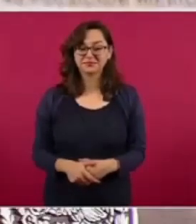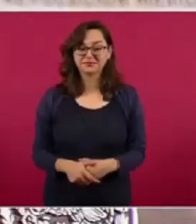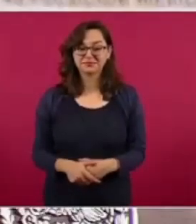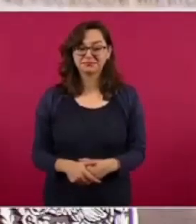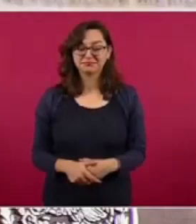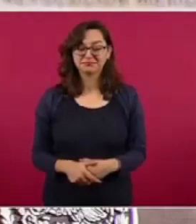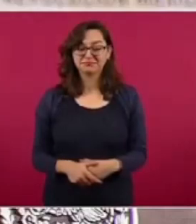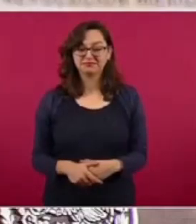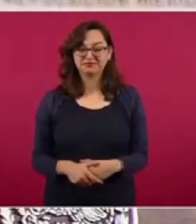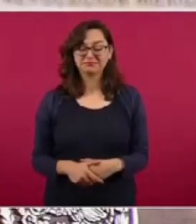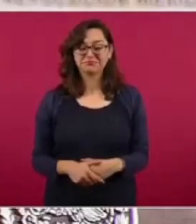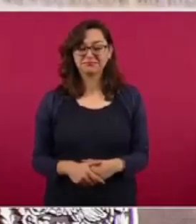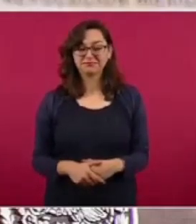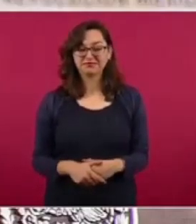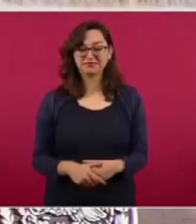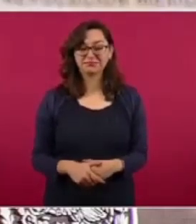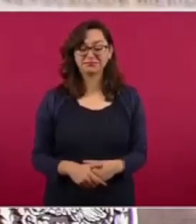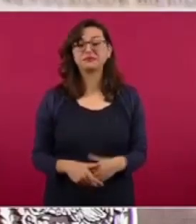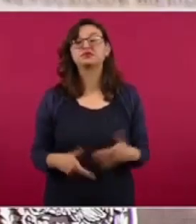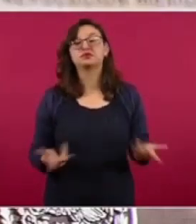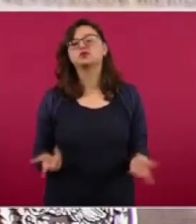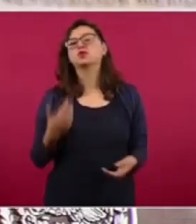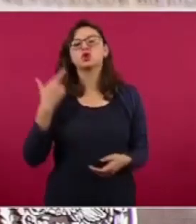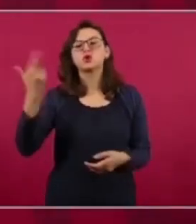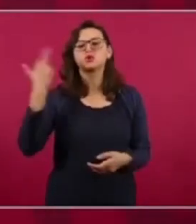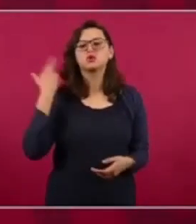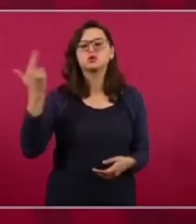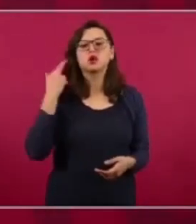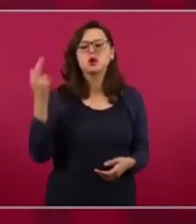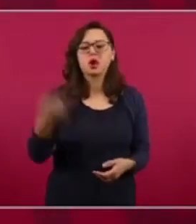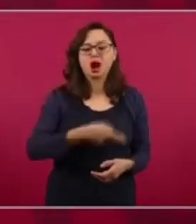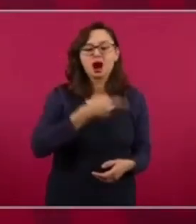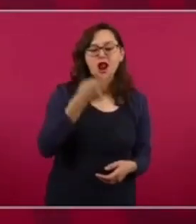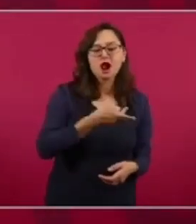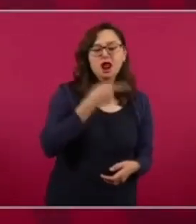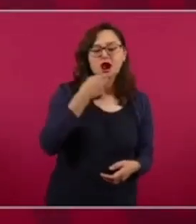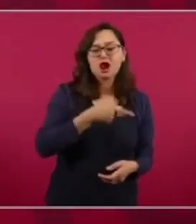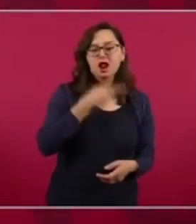así como hablan los conductores de radio, ¿no?